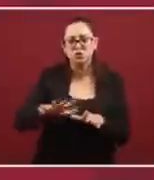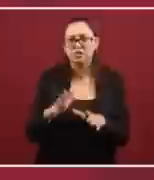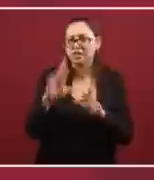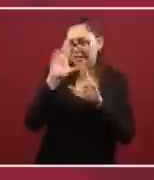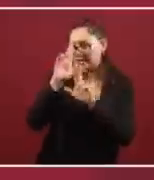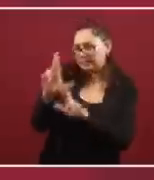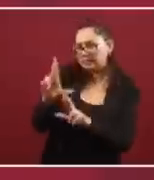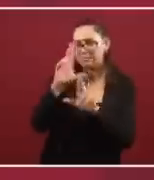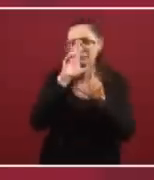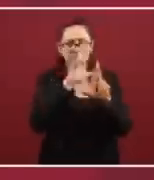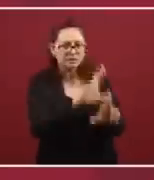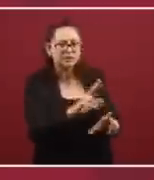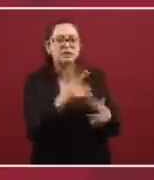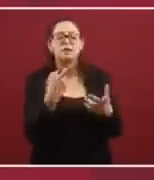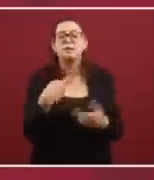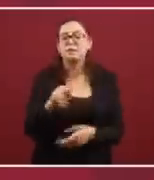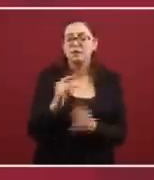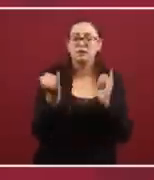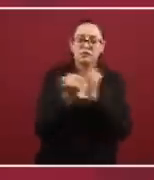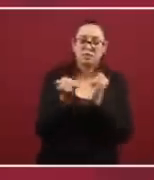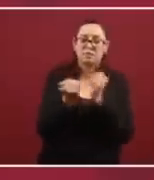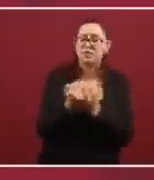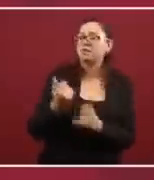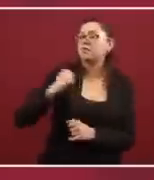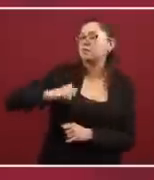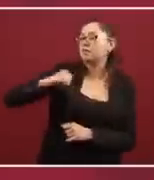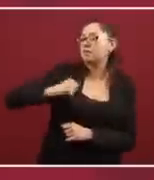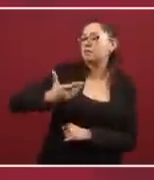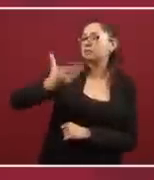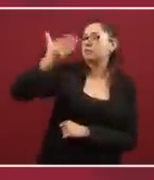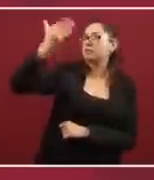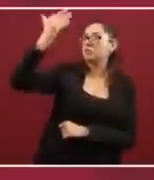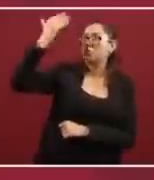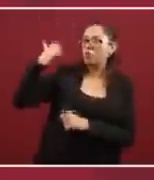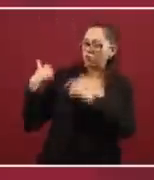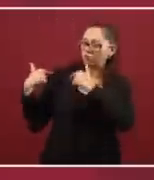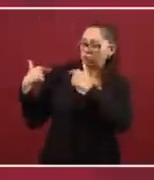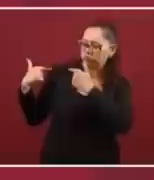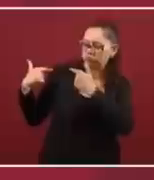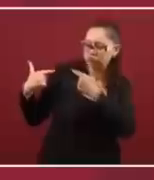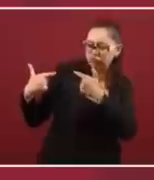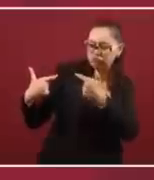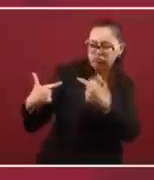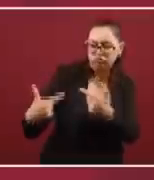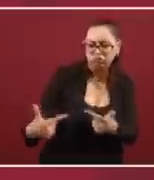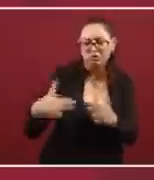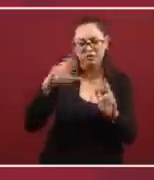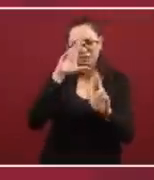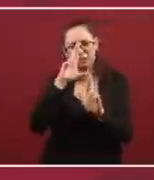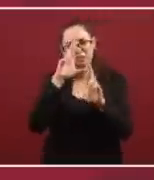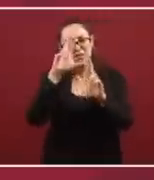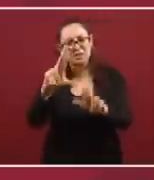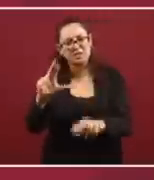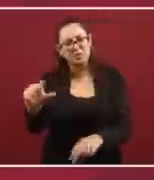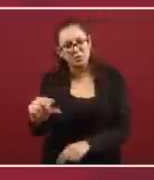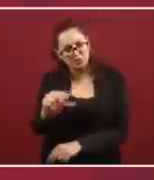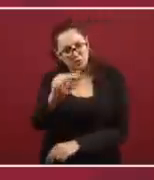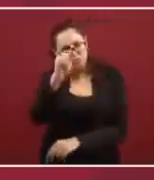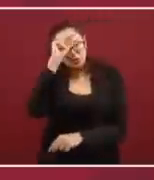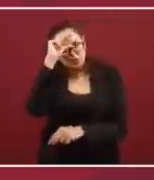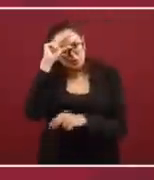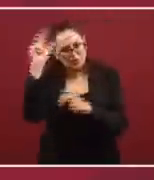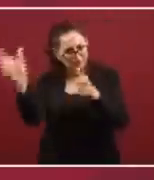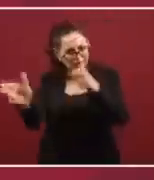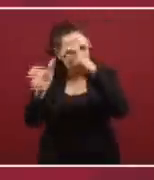ancestros como ellos mismos los señalaron el día de ayer se encuentre con inteligencia con sabiduría los instrumentos que admite que